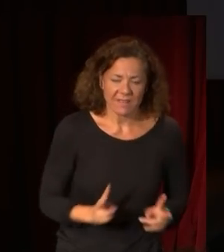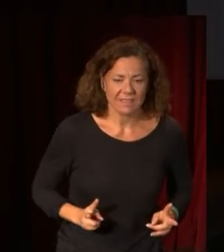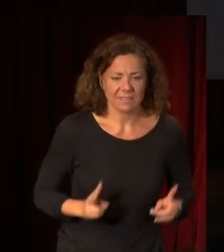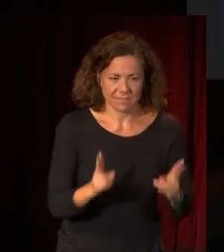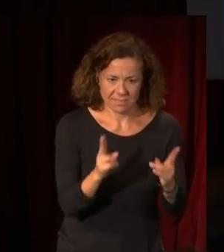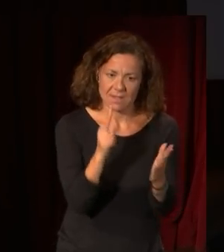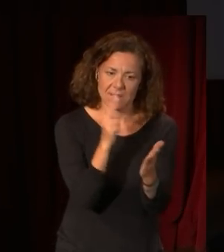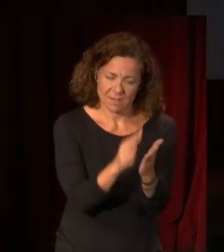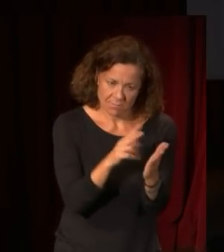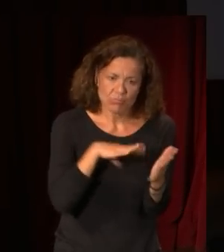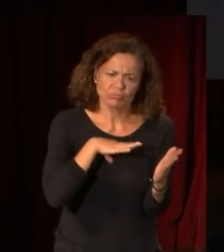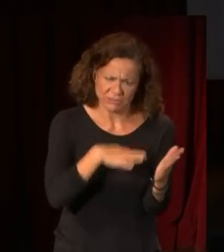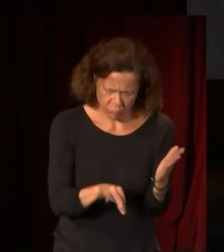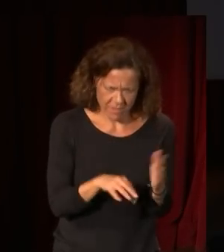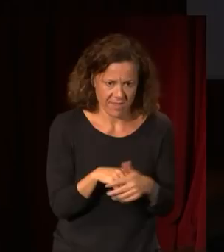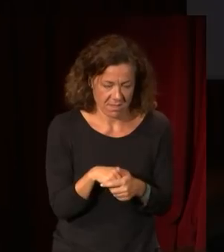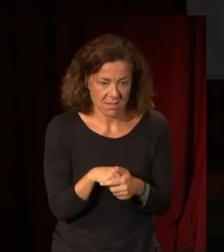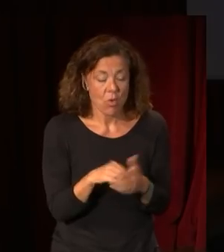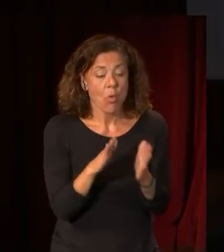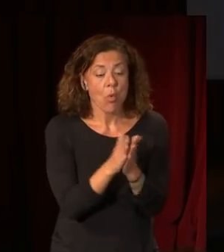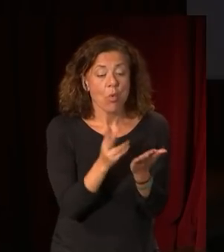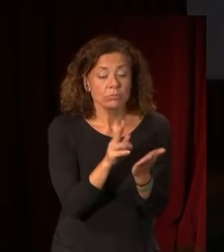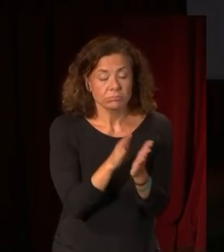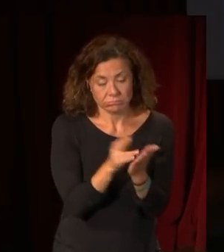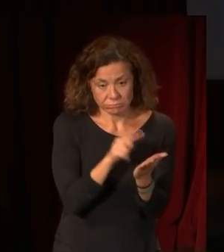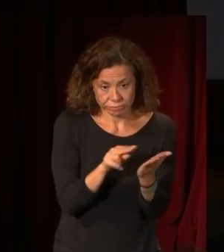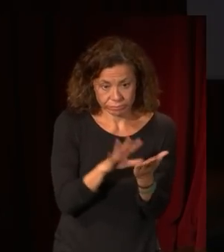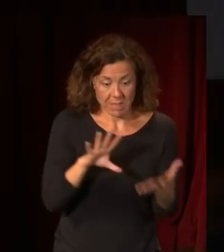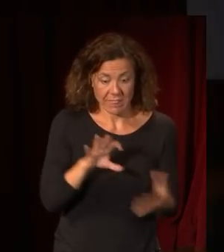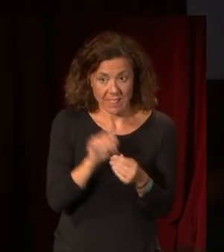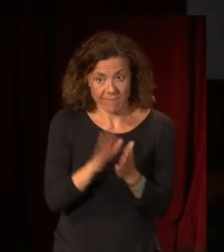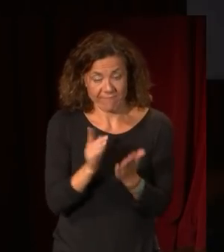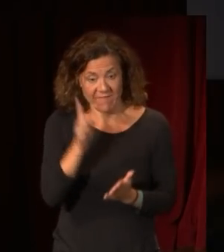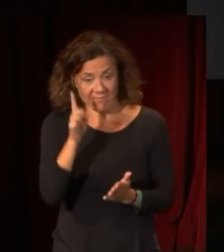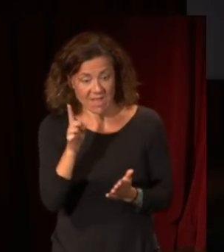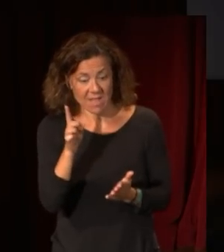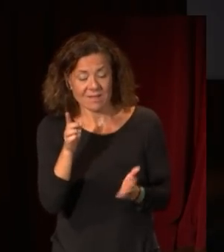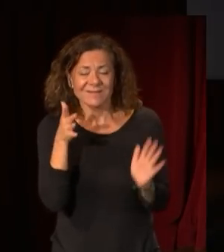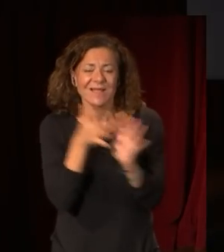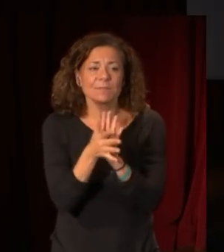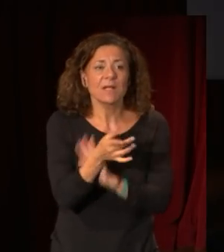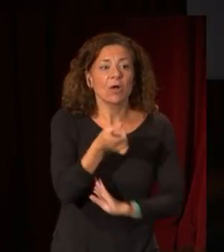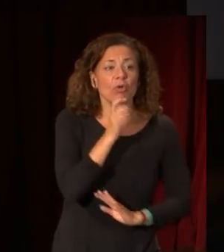podemos leer un texto bíblico que alude a como